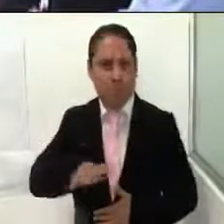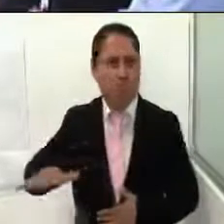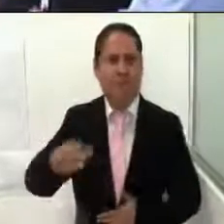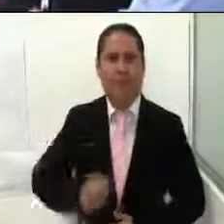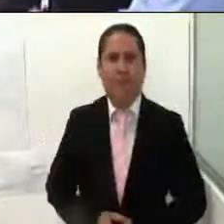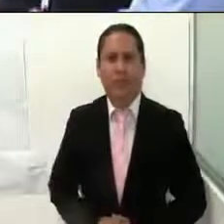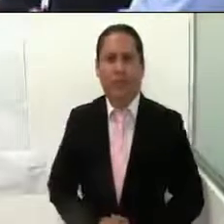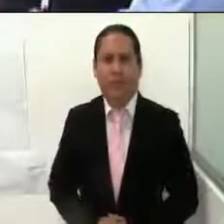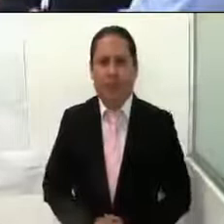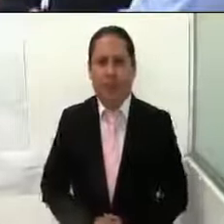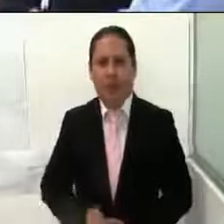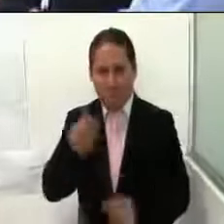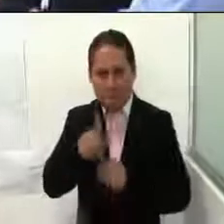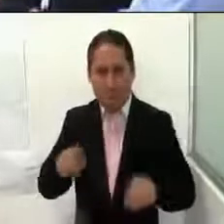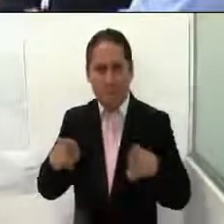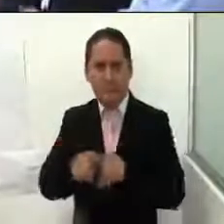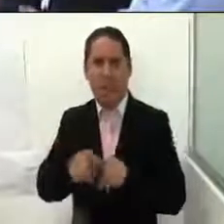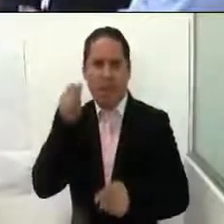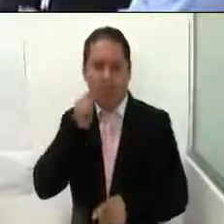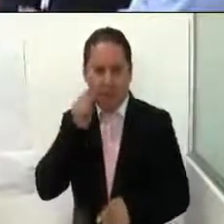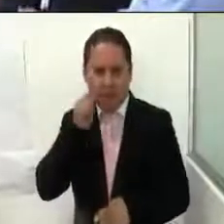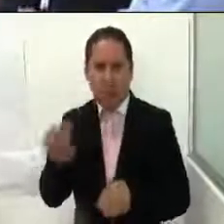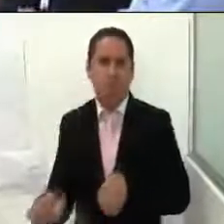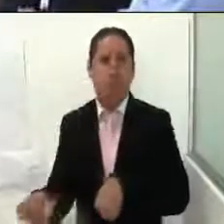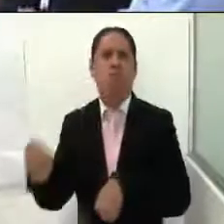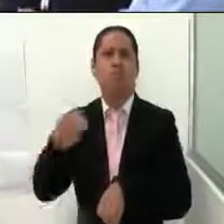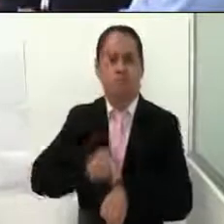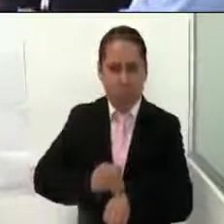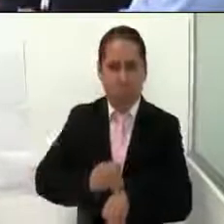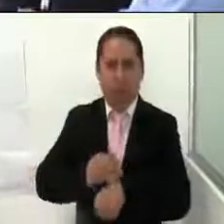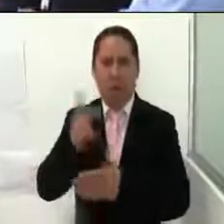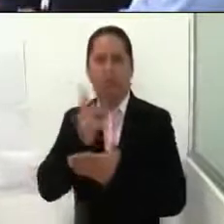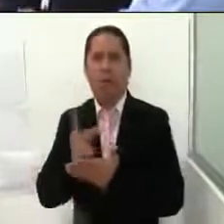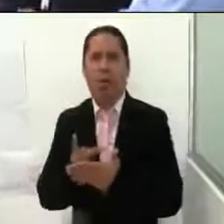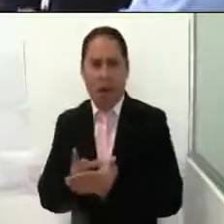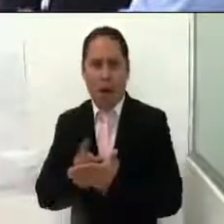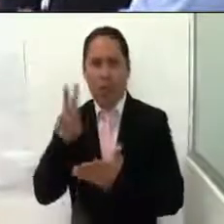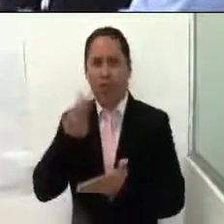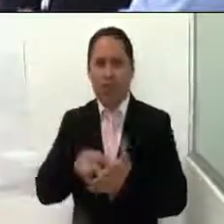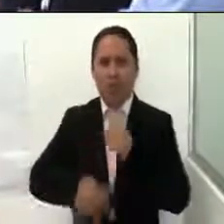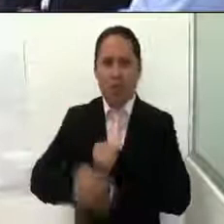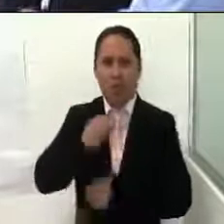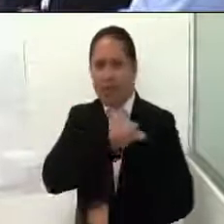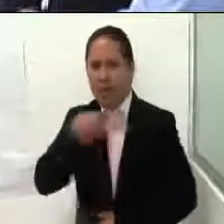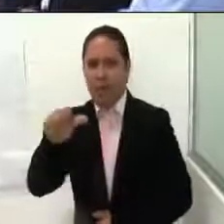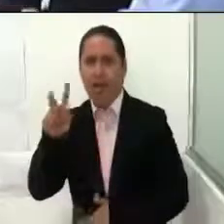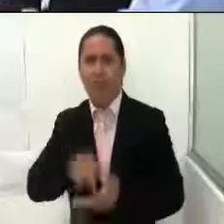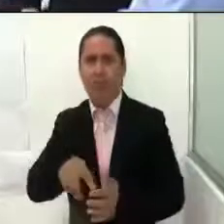mismas que fueron establecidas en el plan estatal de desarrollo 2013 2018